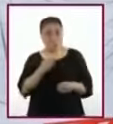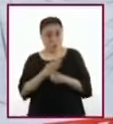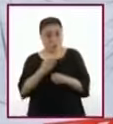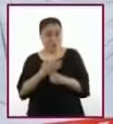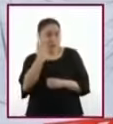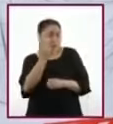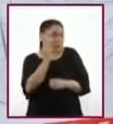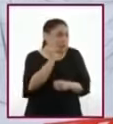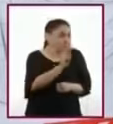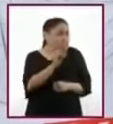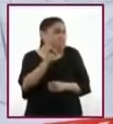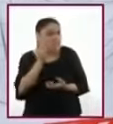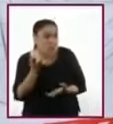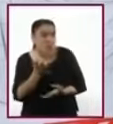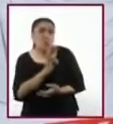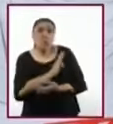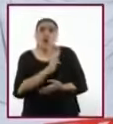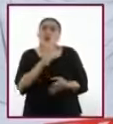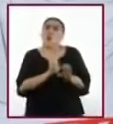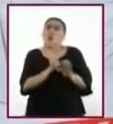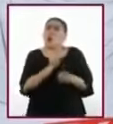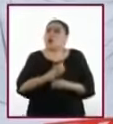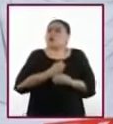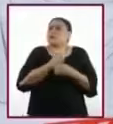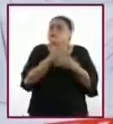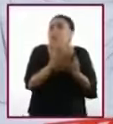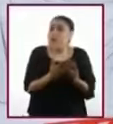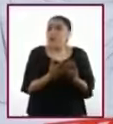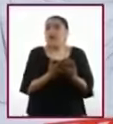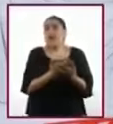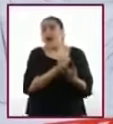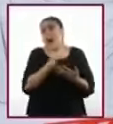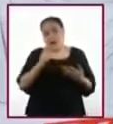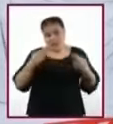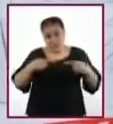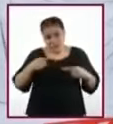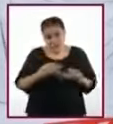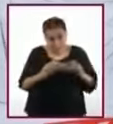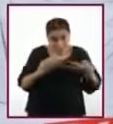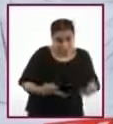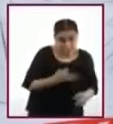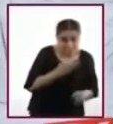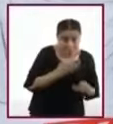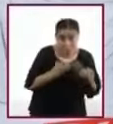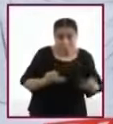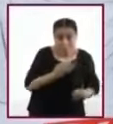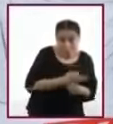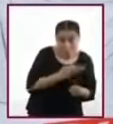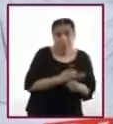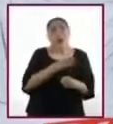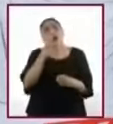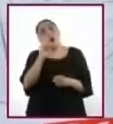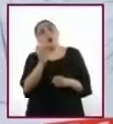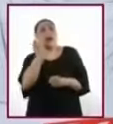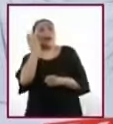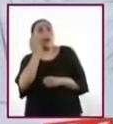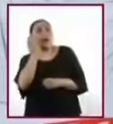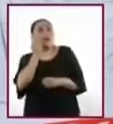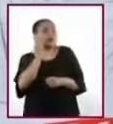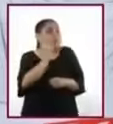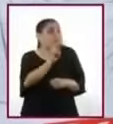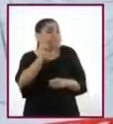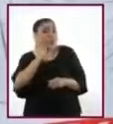las posibilidades expresivas de la figura humana en los tiempos y en los espacios reales y ficticios para la creación de personajes con base